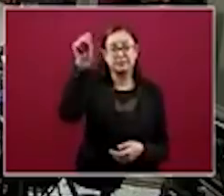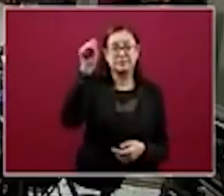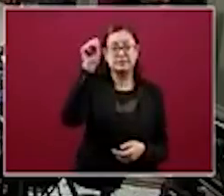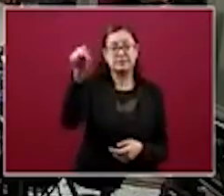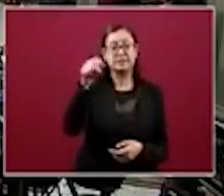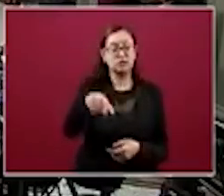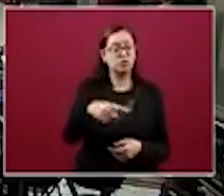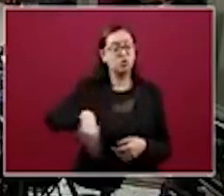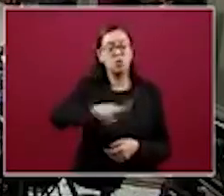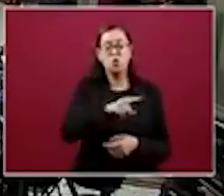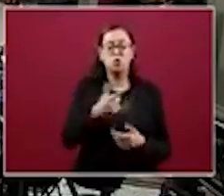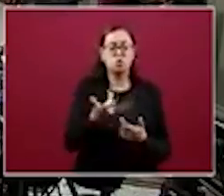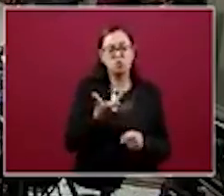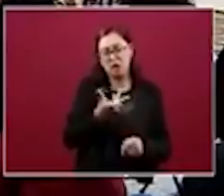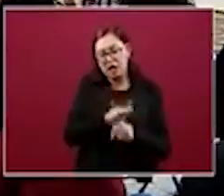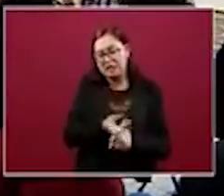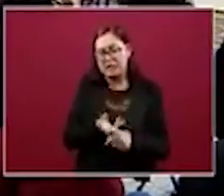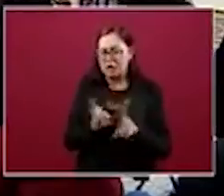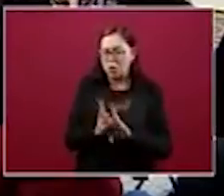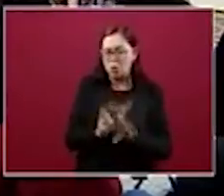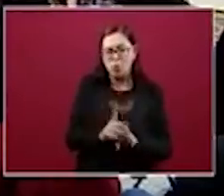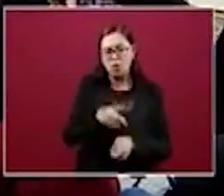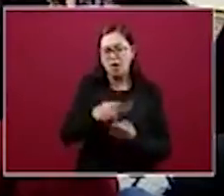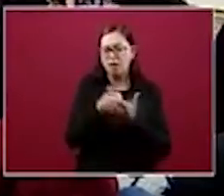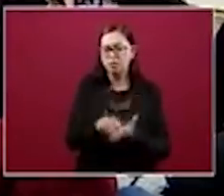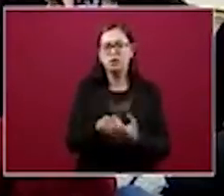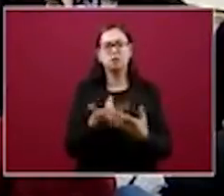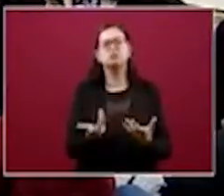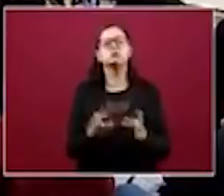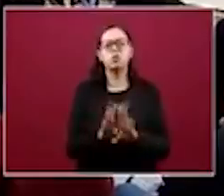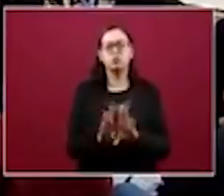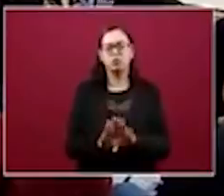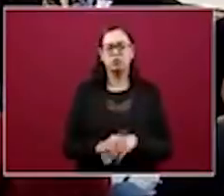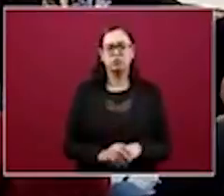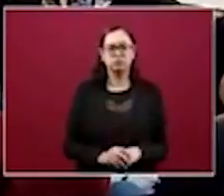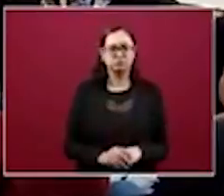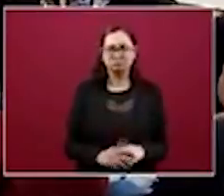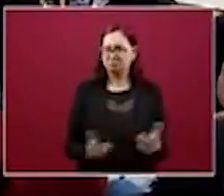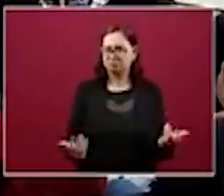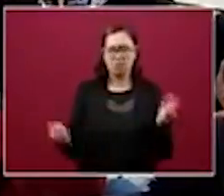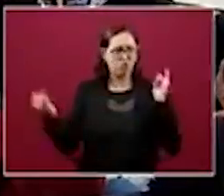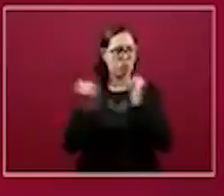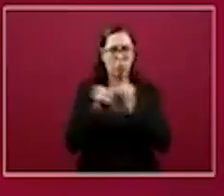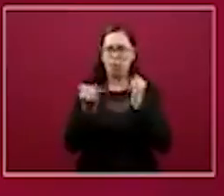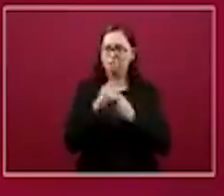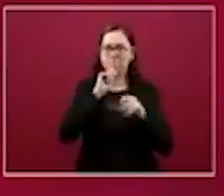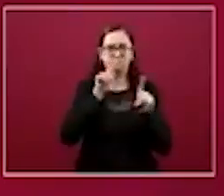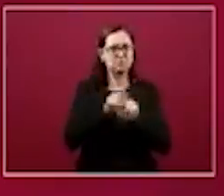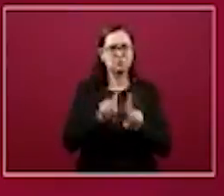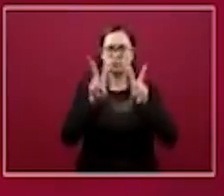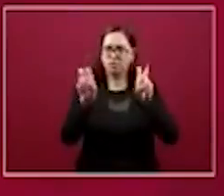esta revisión que ha hecho? ¿Qué ayuda podría dar el sindicato? Lo mismo, como todos los sindicatos,